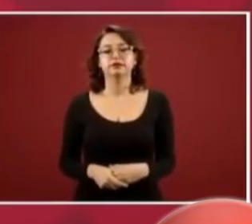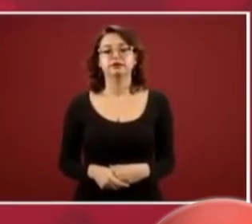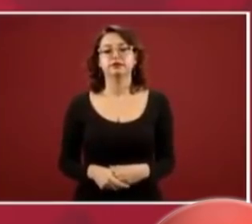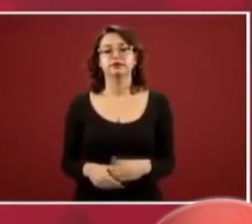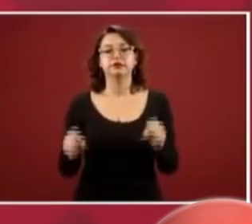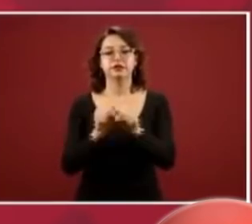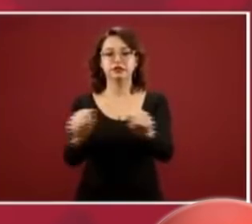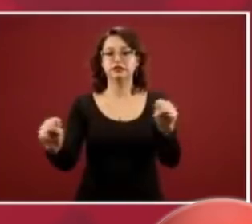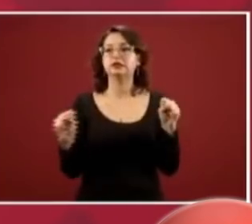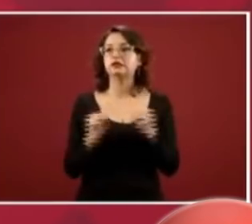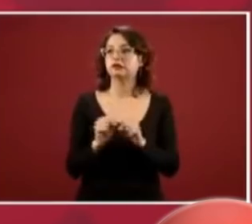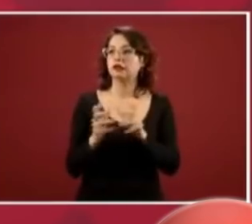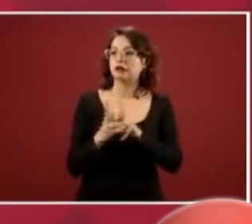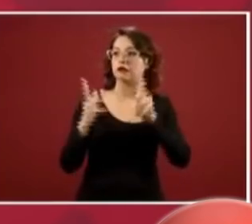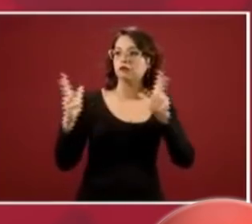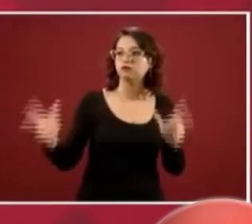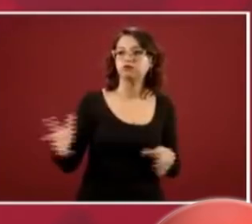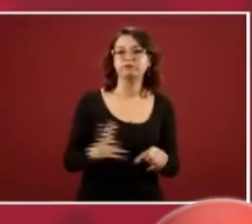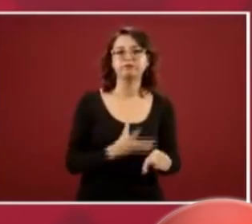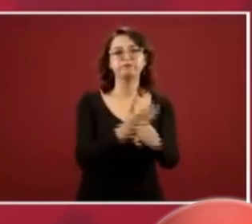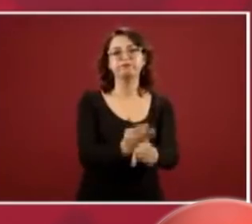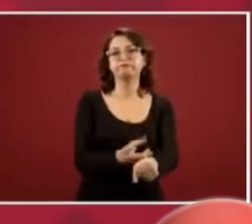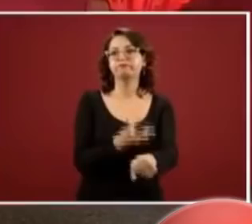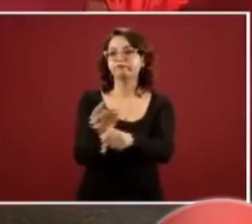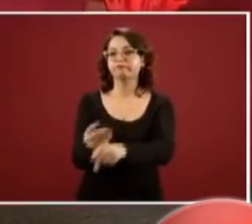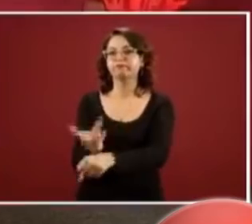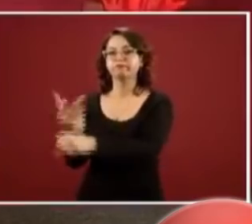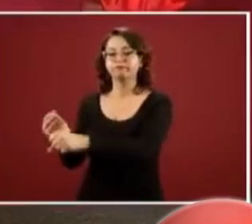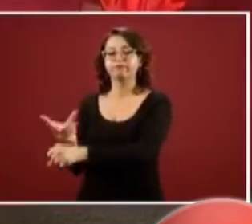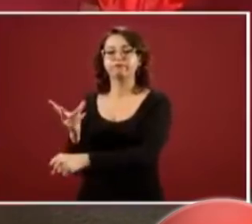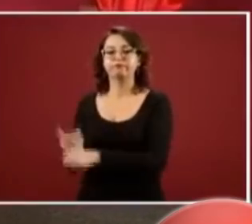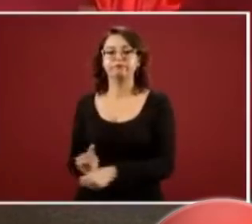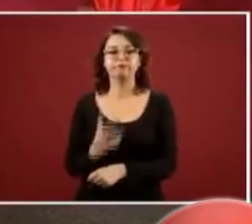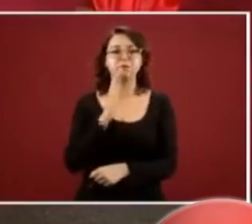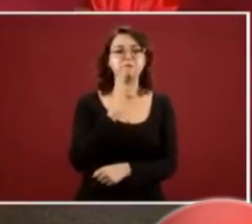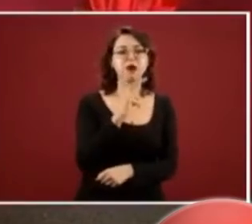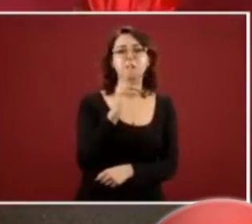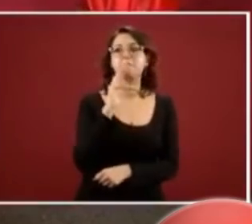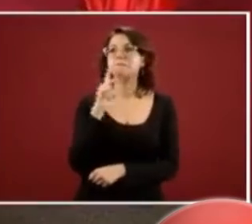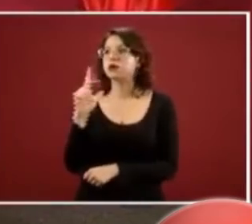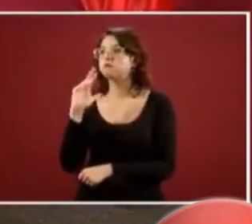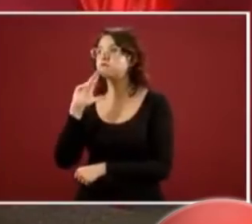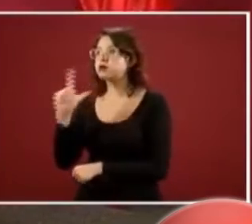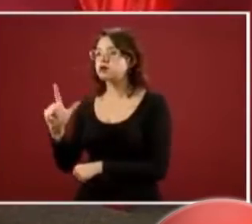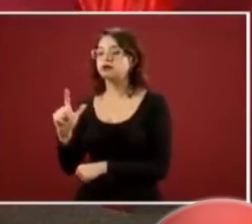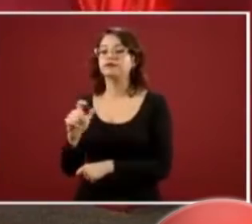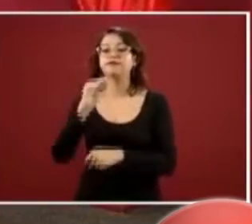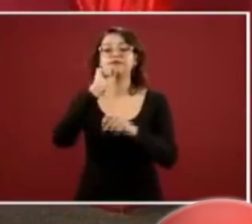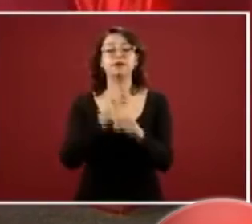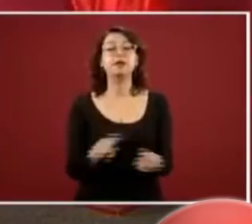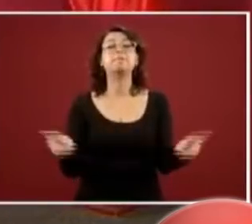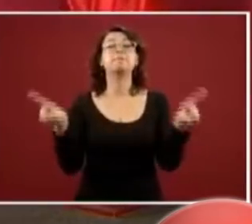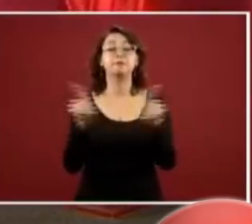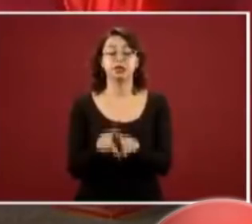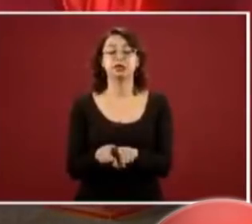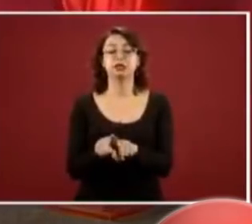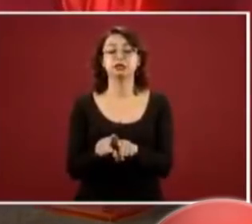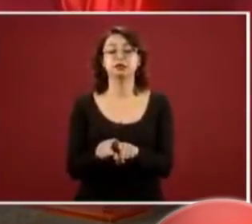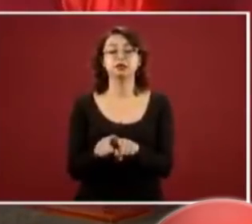las alas del actual aeropuerto, mejorándolo, y estamos